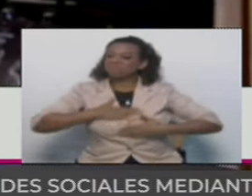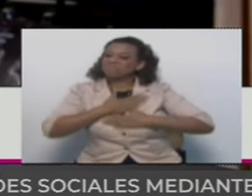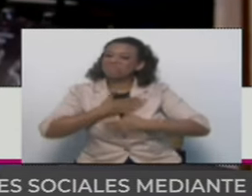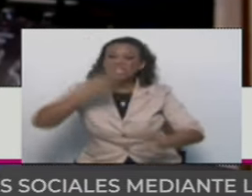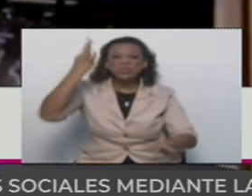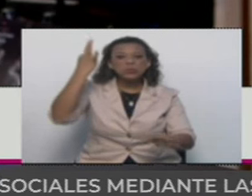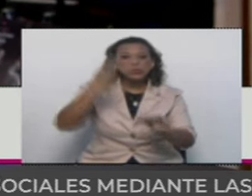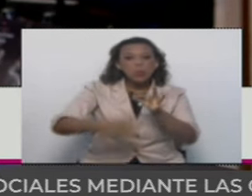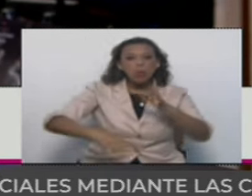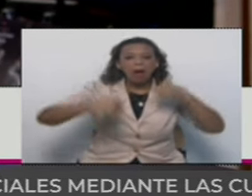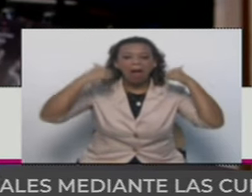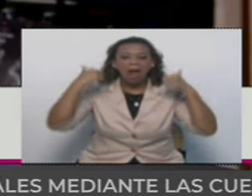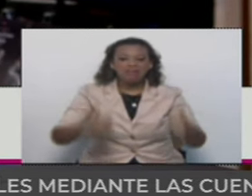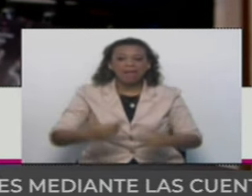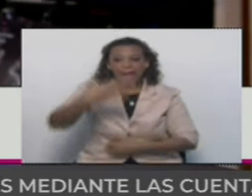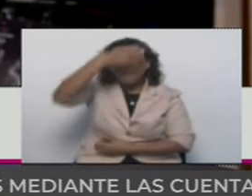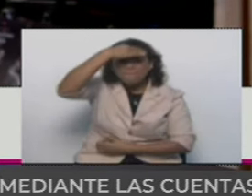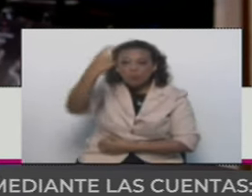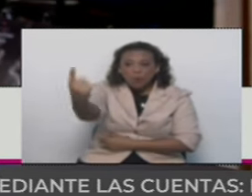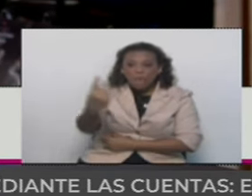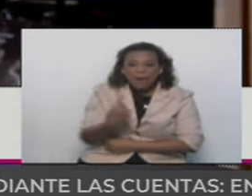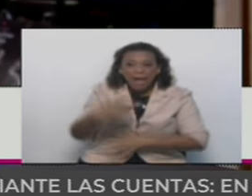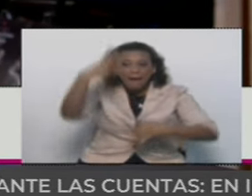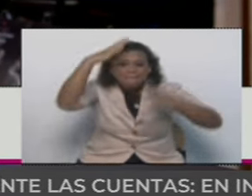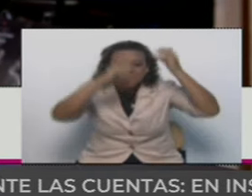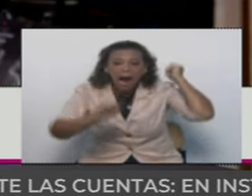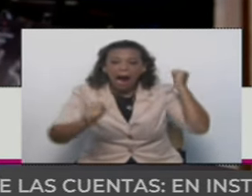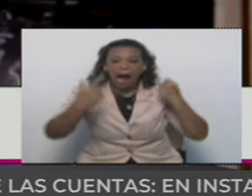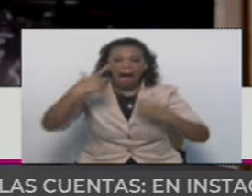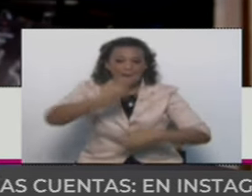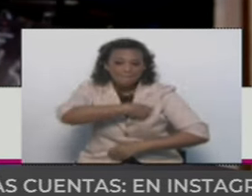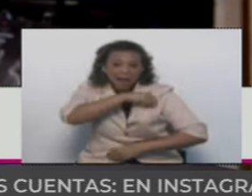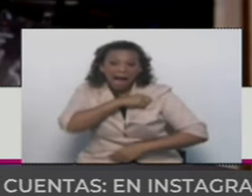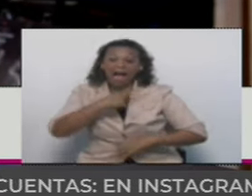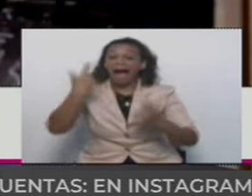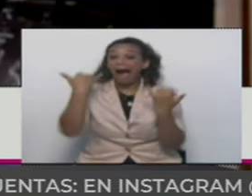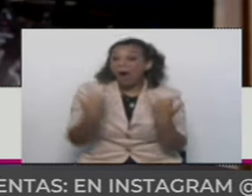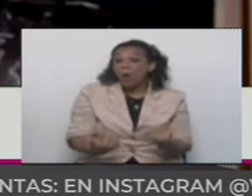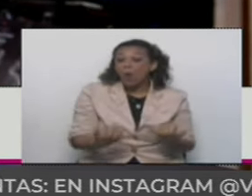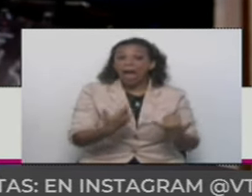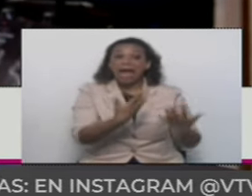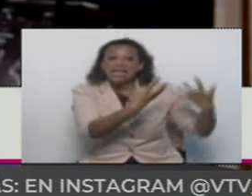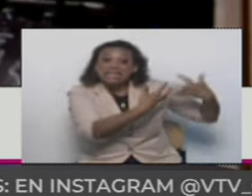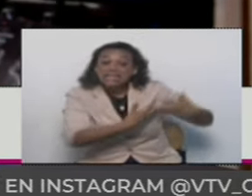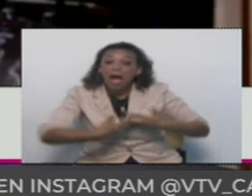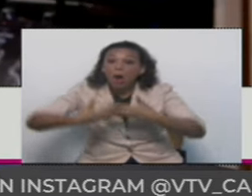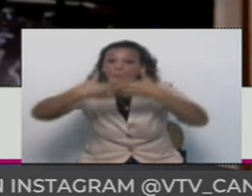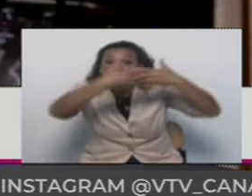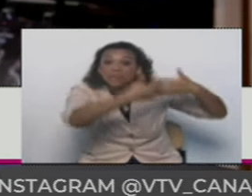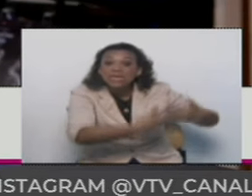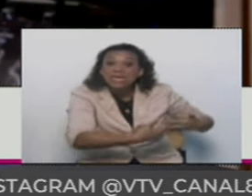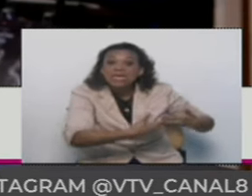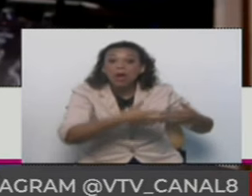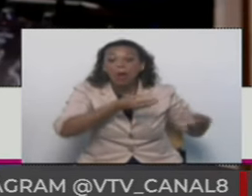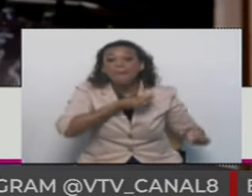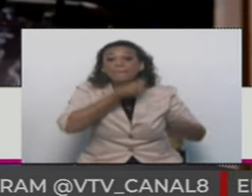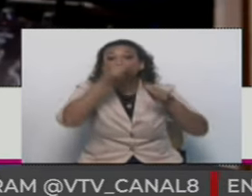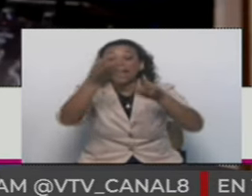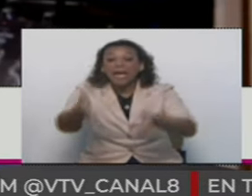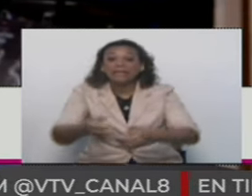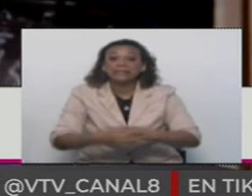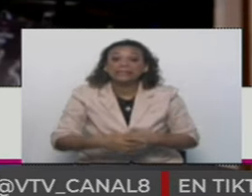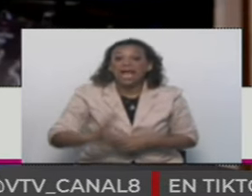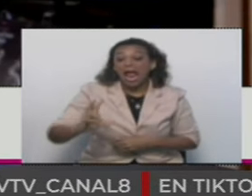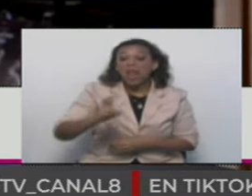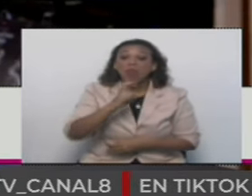pegó la lotería. Y ahora Estados Unidos le va a entregar al viejito Zico el oro